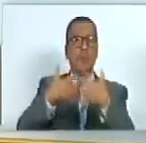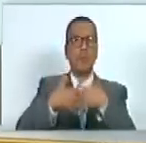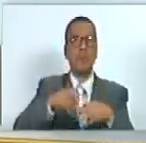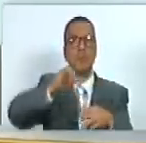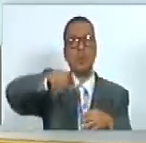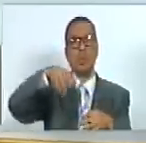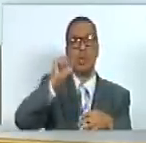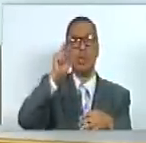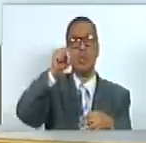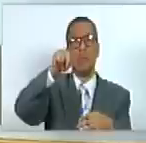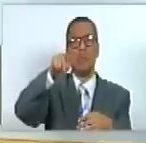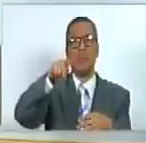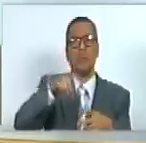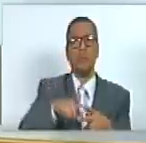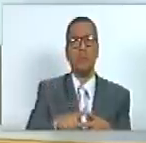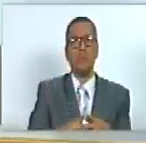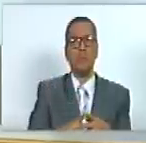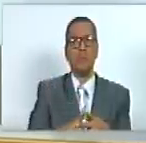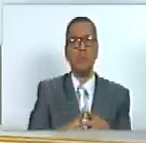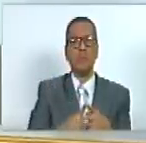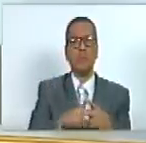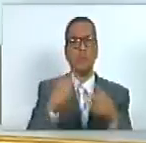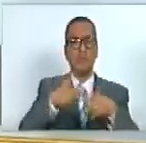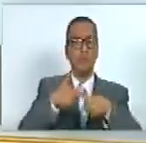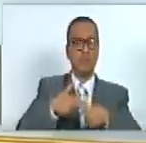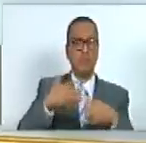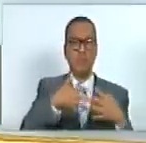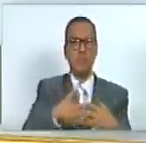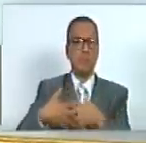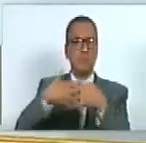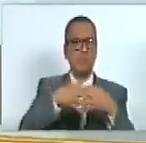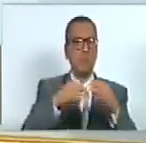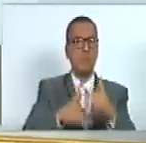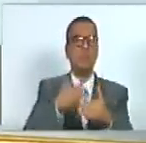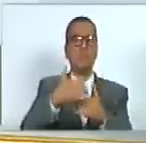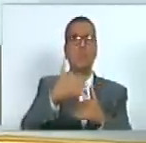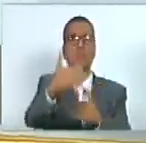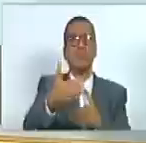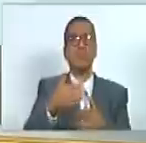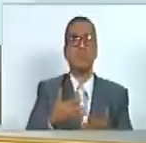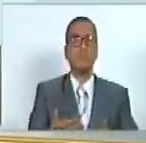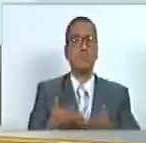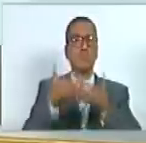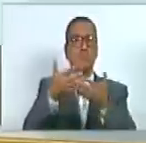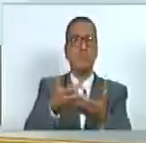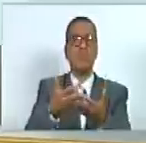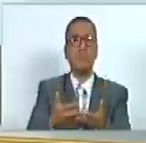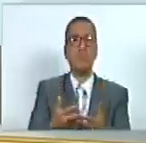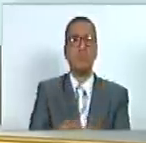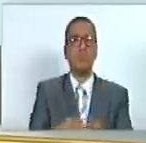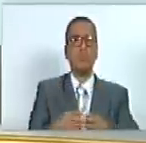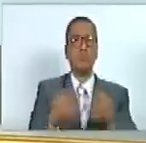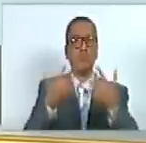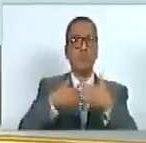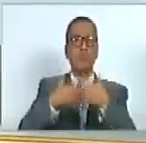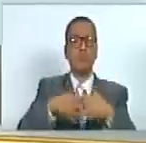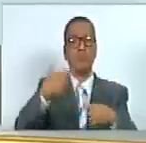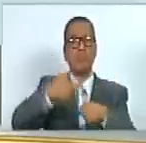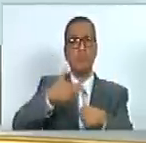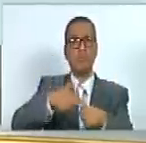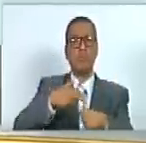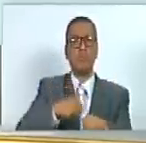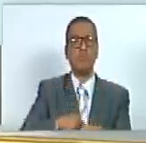Juan Vicente Gómez a las petroleras norteamericanas, trasciende la entrega de nuestra industria